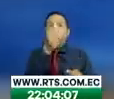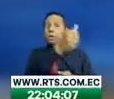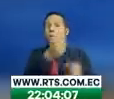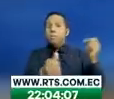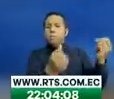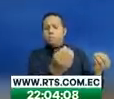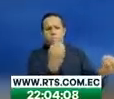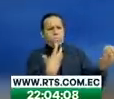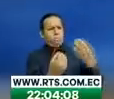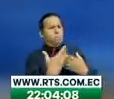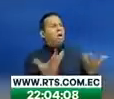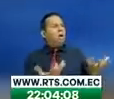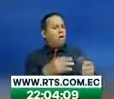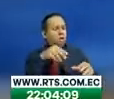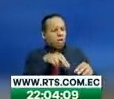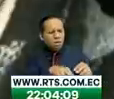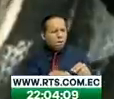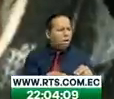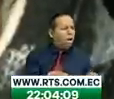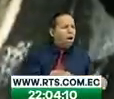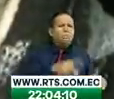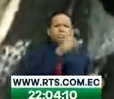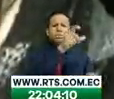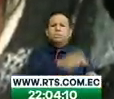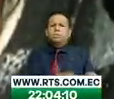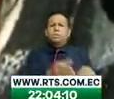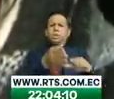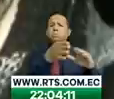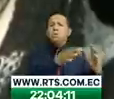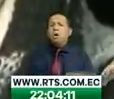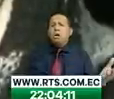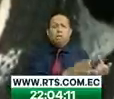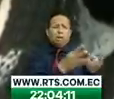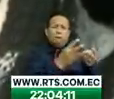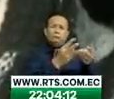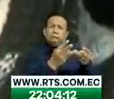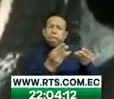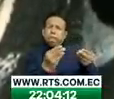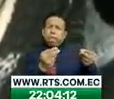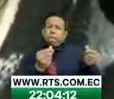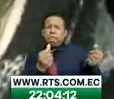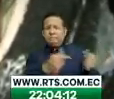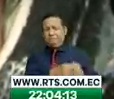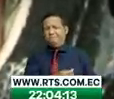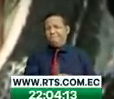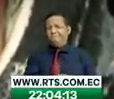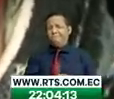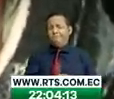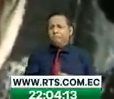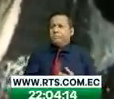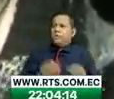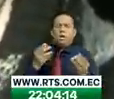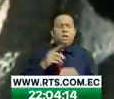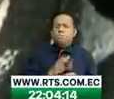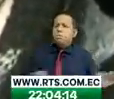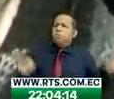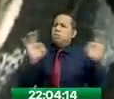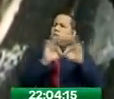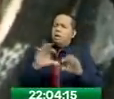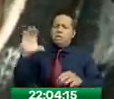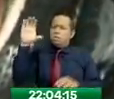encontraron el cuerpo en estado de descomposición. Estas cosas pues tienen que ser rápidas y ligeras, no esperar a que pase el tiempo y de no